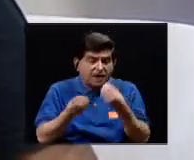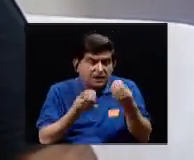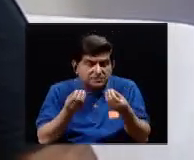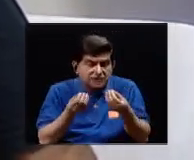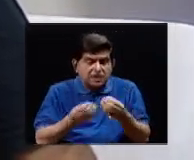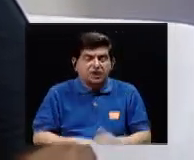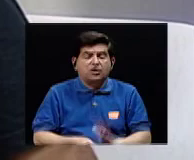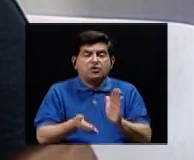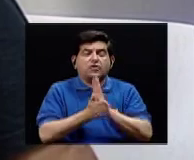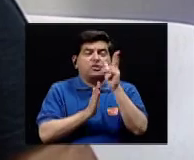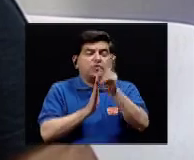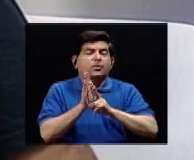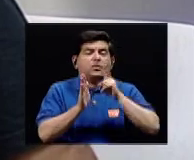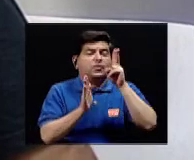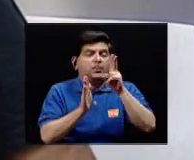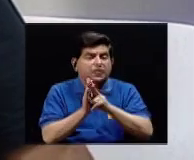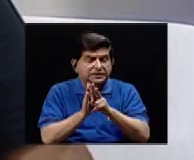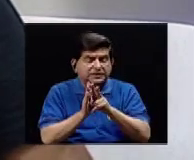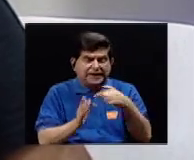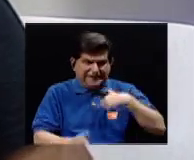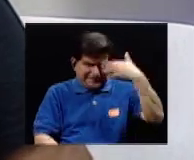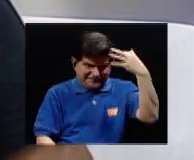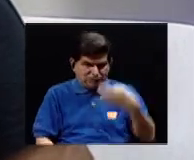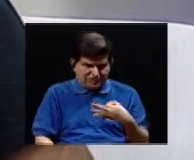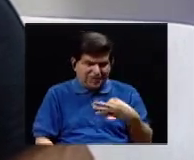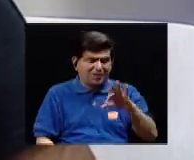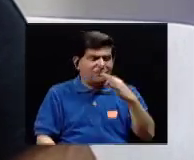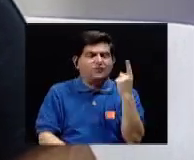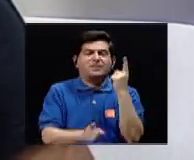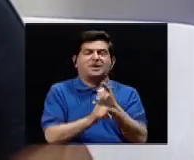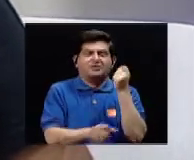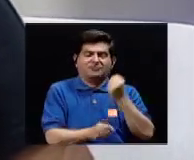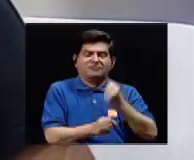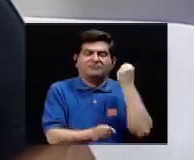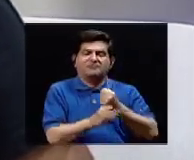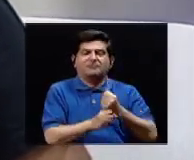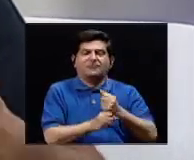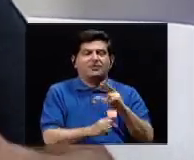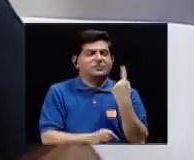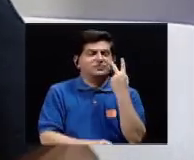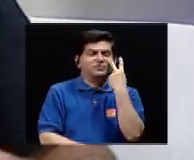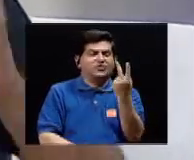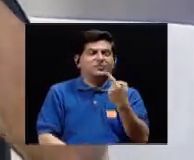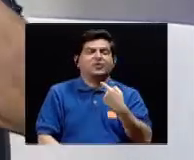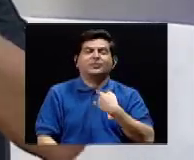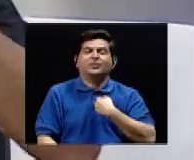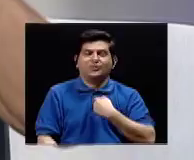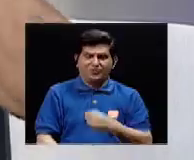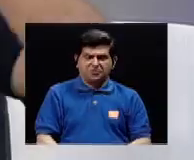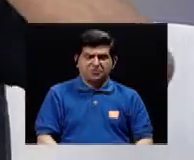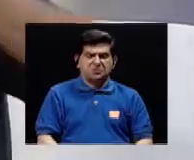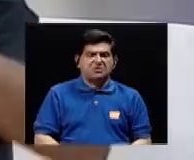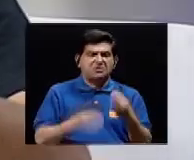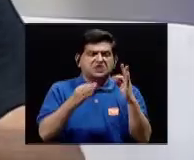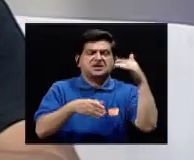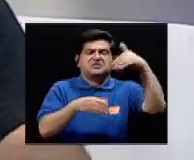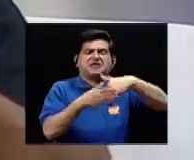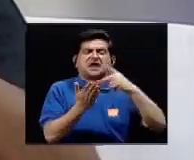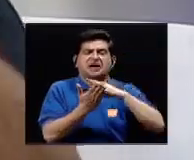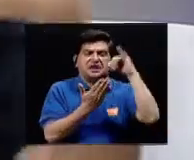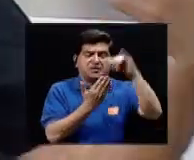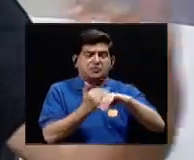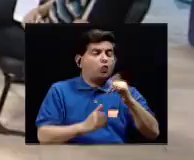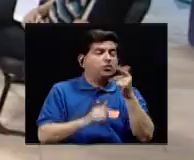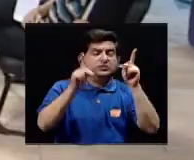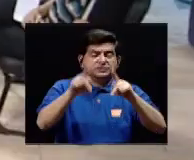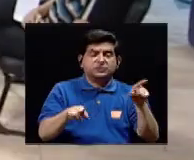documental que tiene, a mí me parece que es la forma correcta de trabajar, no solo verlo uno y meterse en el proyecto, sino